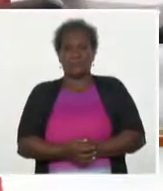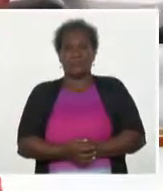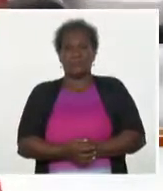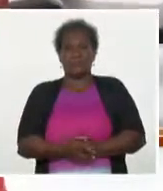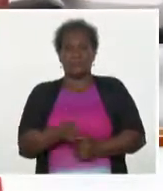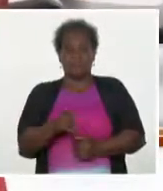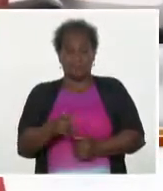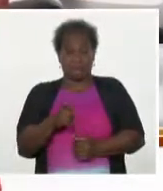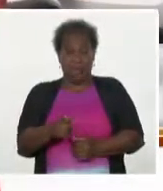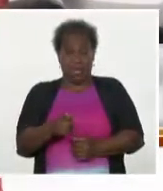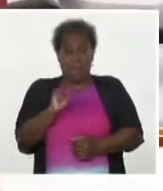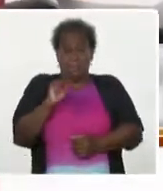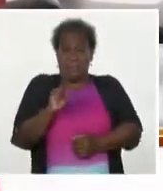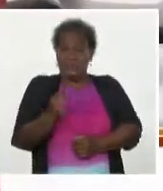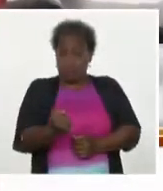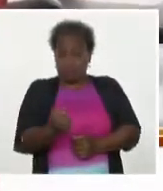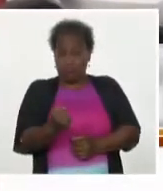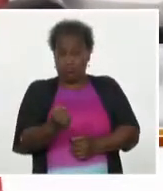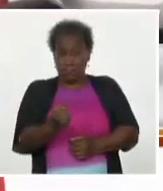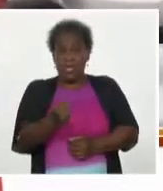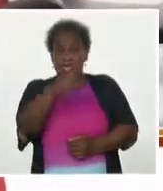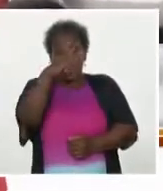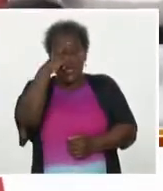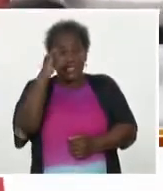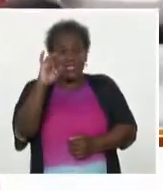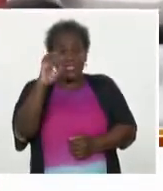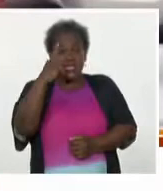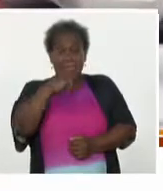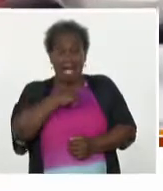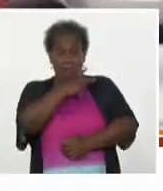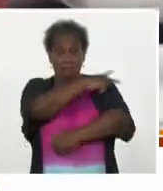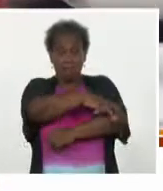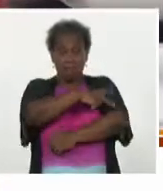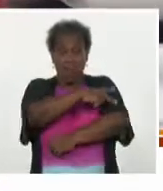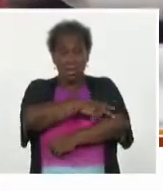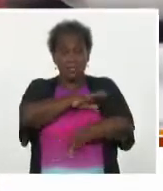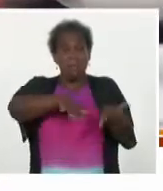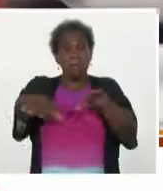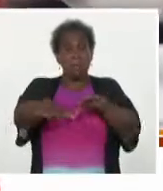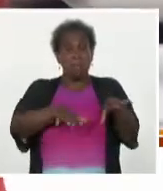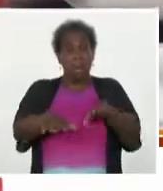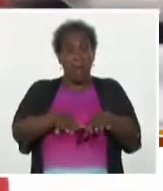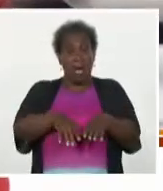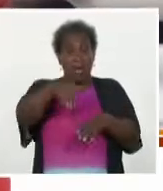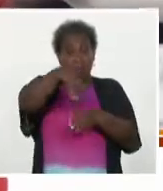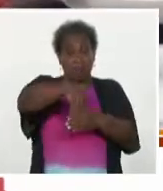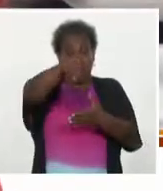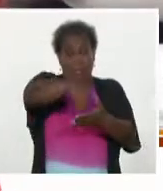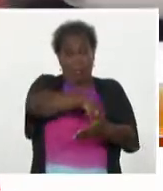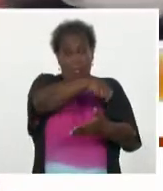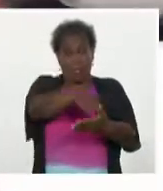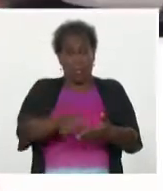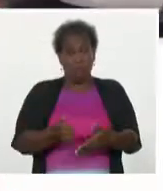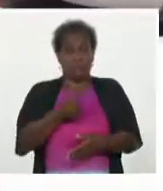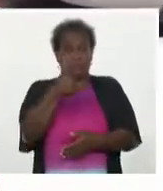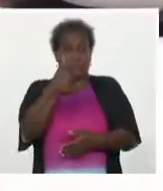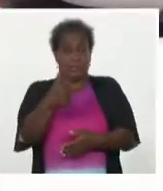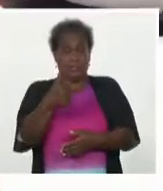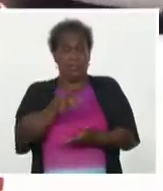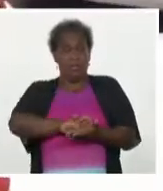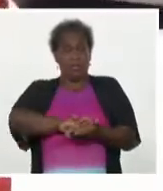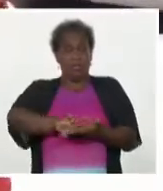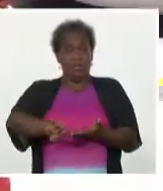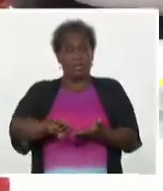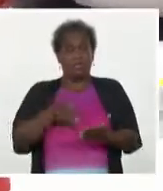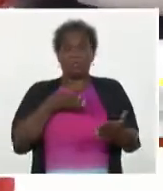A pesar de las presiones, Siria ultima preparativos para las próximas elecciones presidenciales y rechaza cualquier